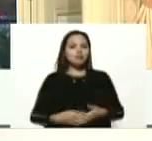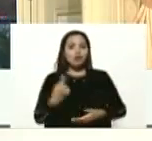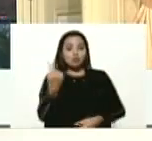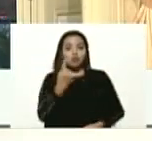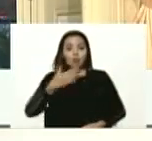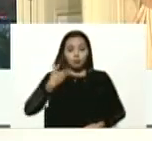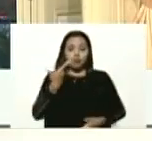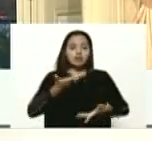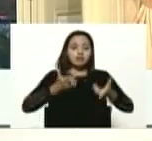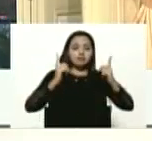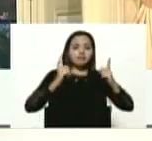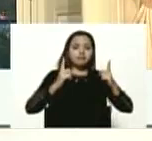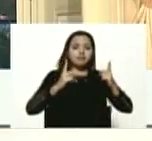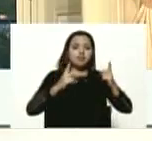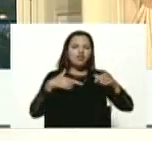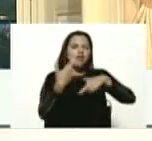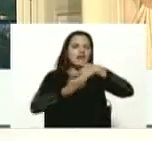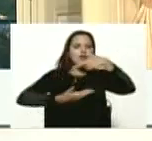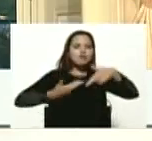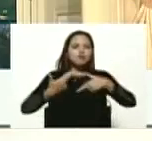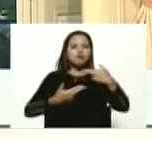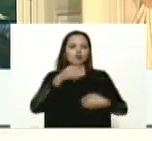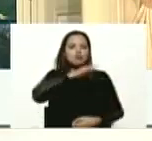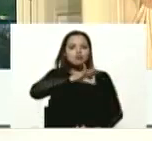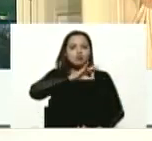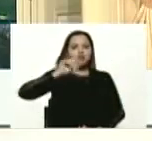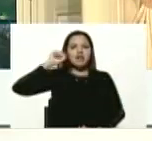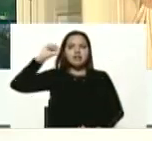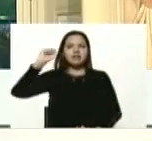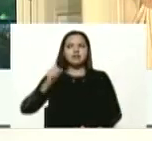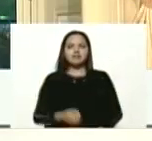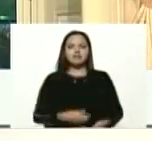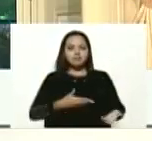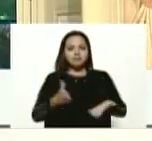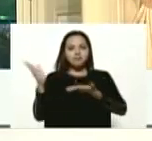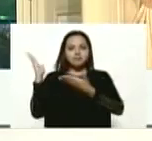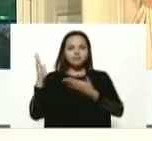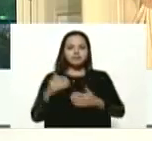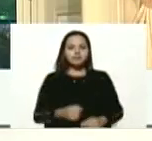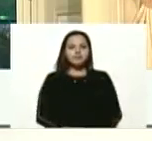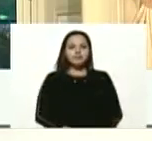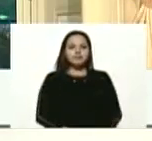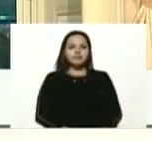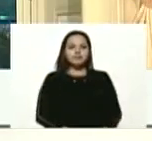se puede hacer en una revolución socialista. Adelante, Caroli.